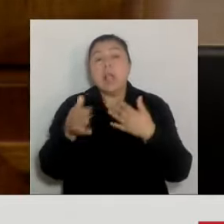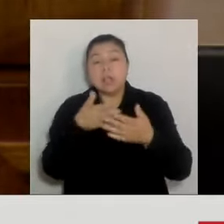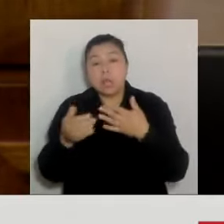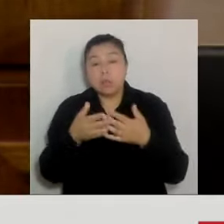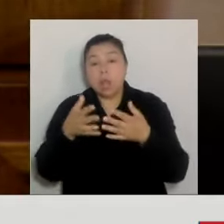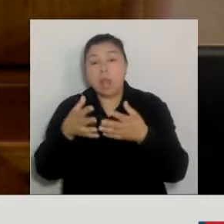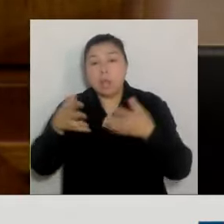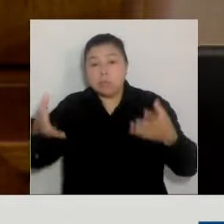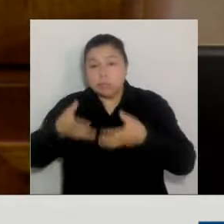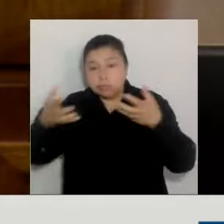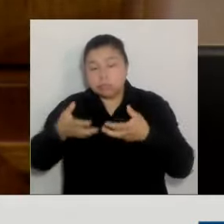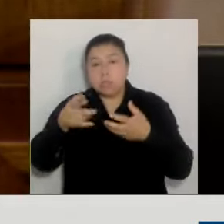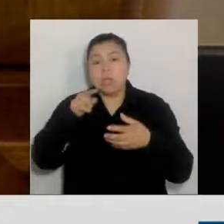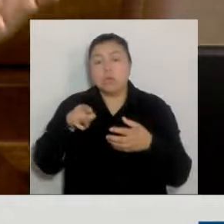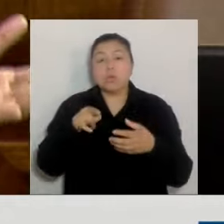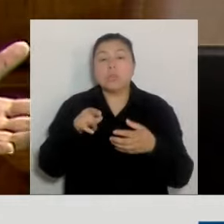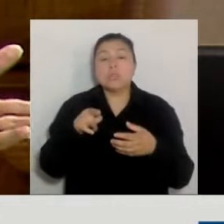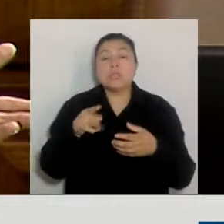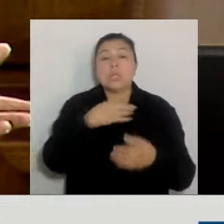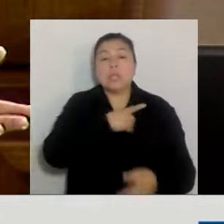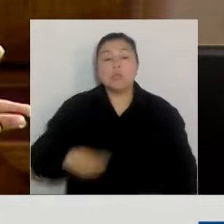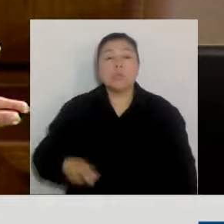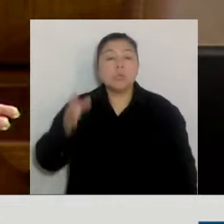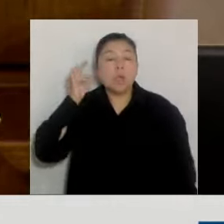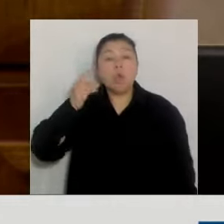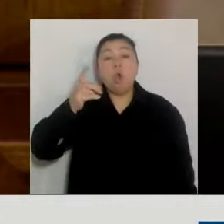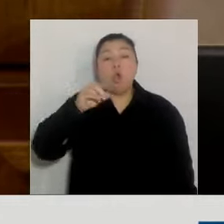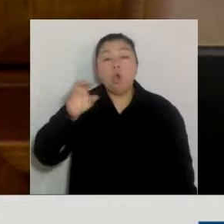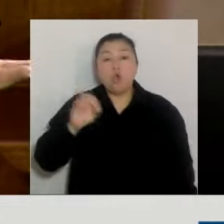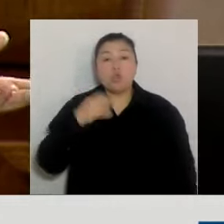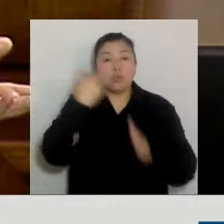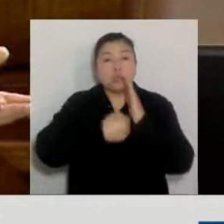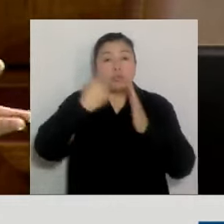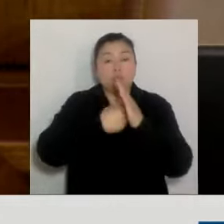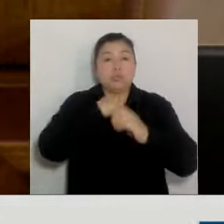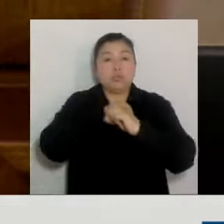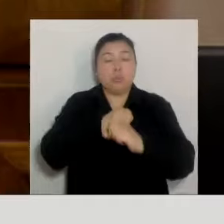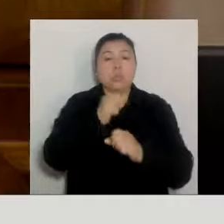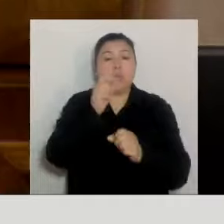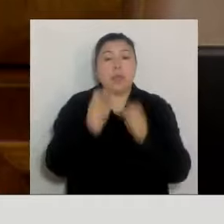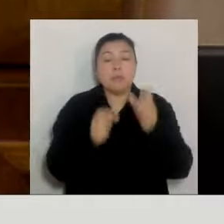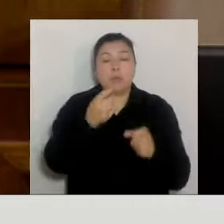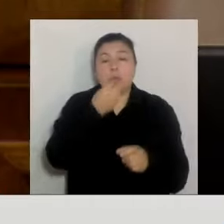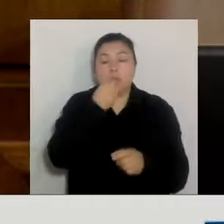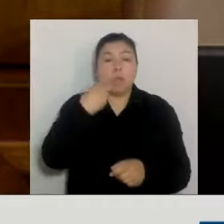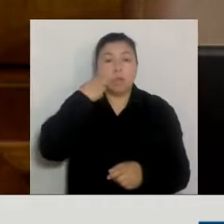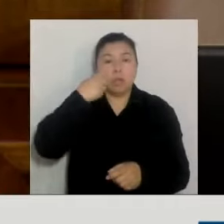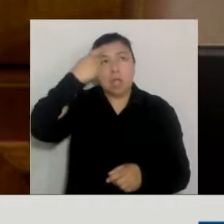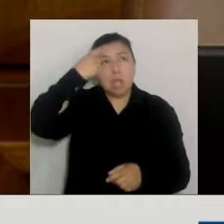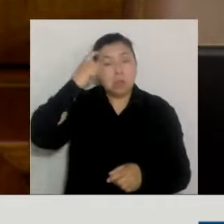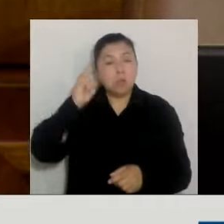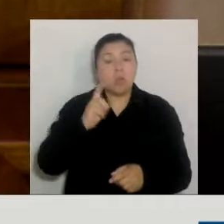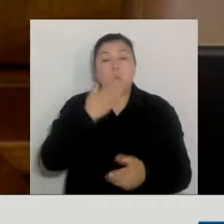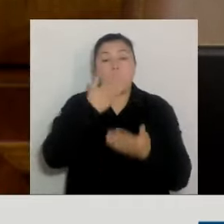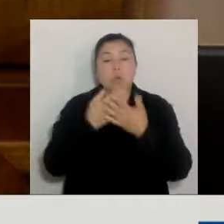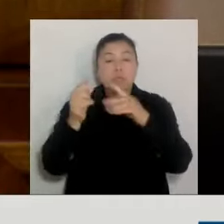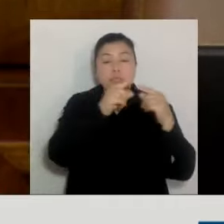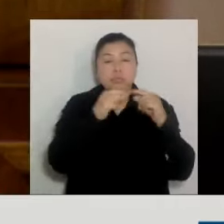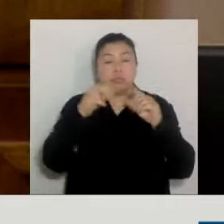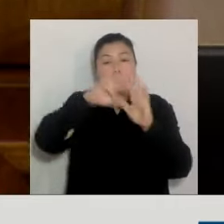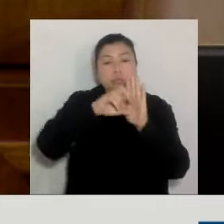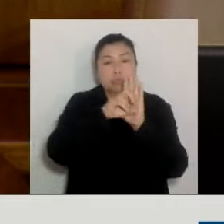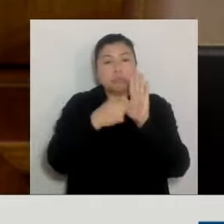intermedio presidente el diputado noo no es una lucha contra la gente que come carne yo esperaría que no pero cuando constantemente estamos discutiendo este tipo de proyectos me